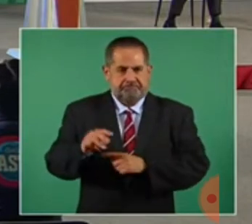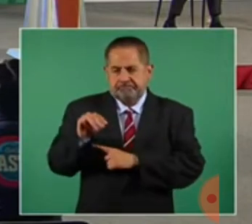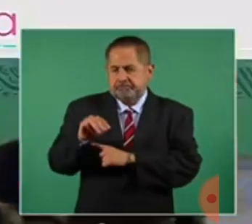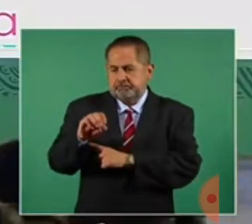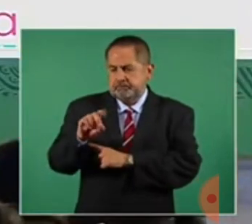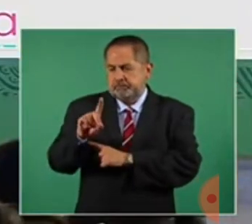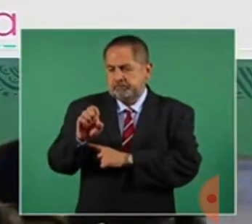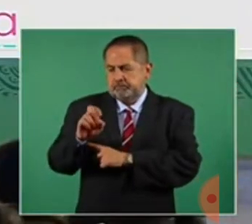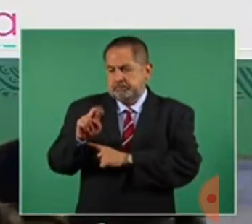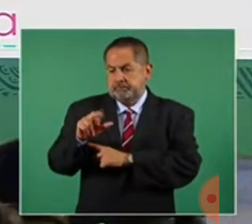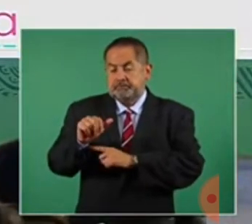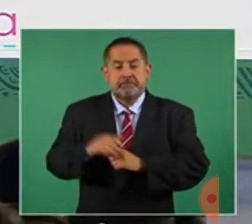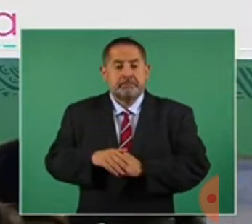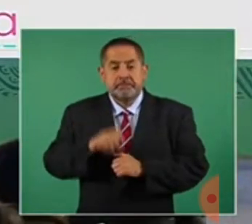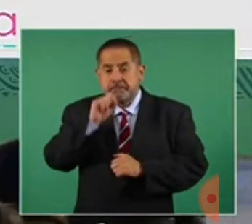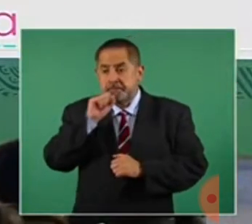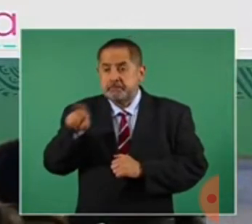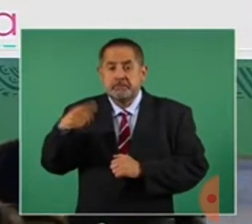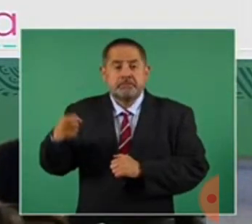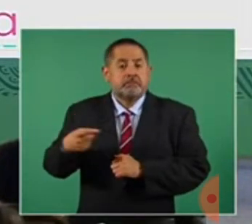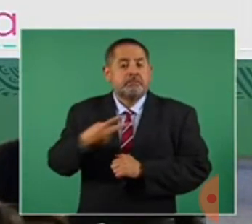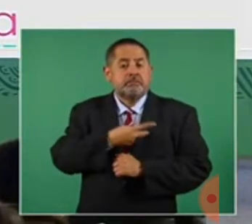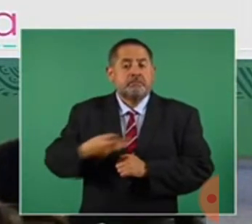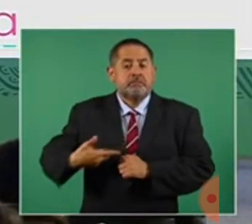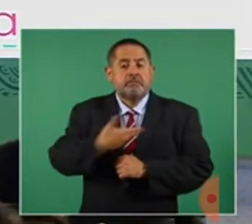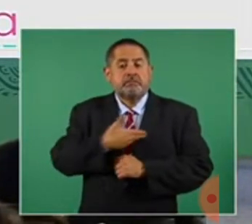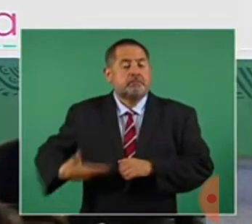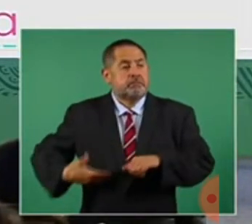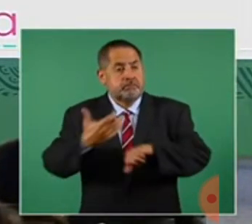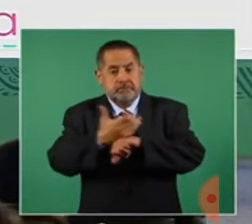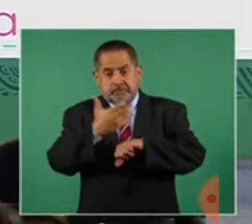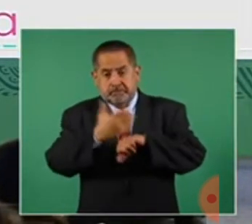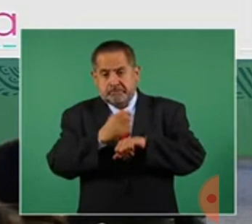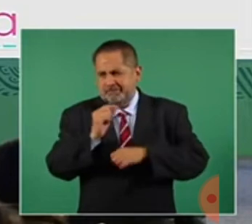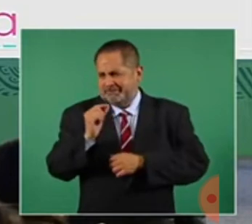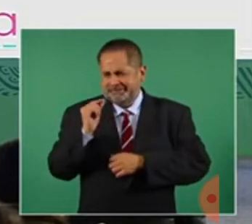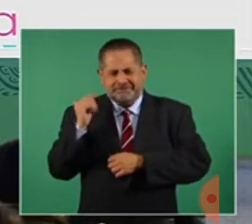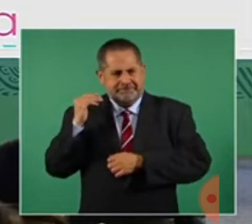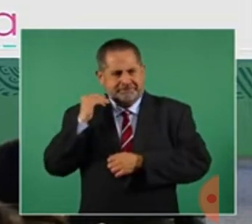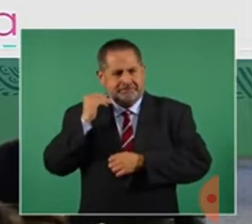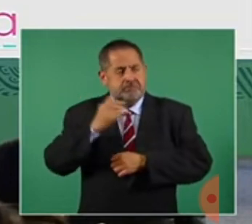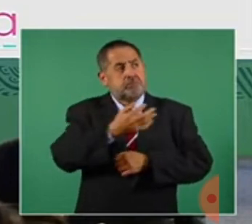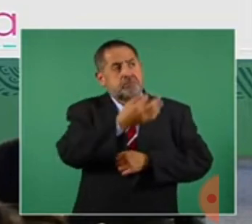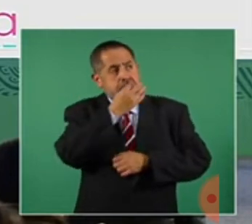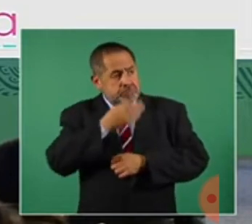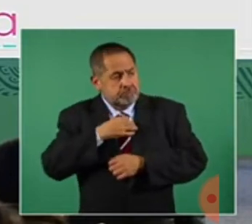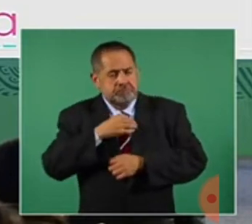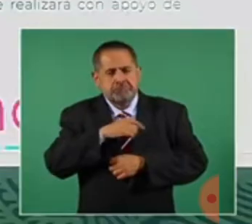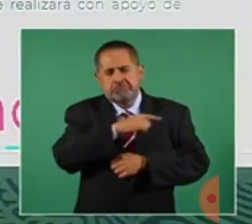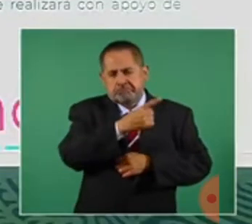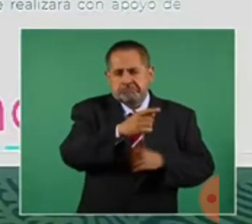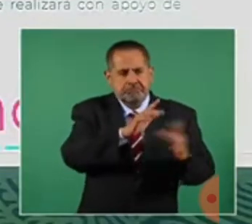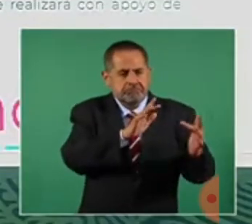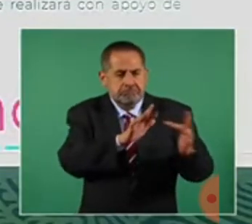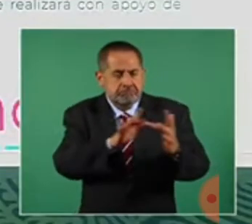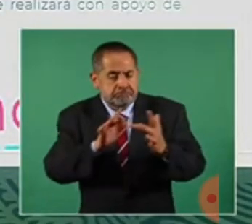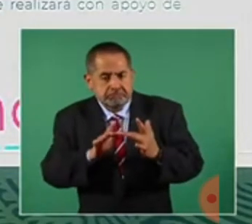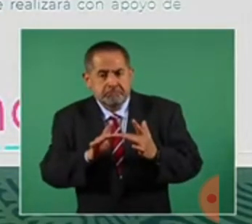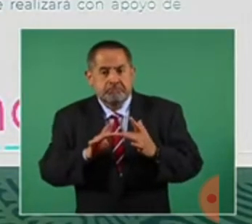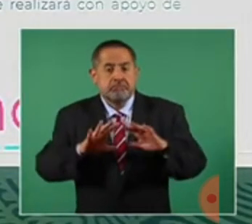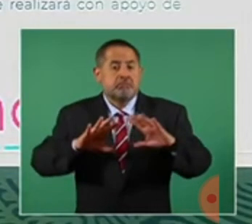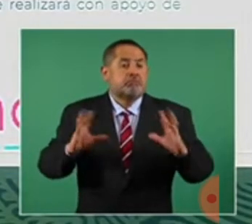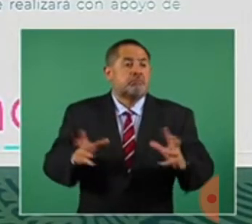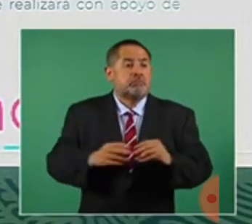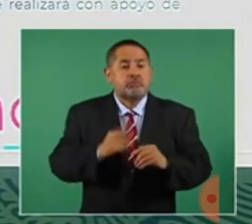ha confirmado la vicepresidenta de los Estados Unidos hace unos días y ayer con las autoridades correspondientes de Estados Unidos que van a hacer